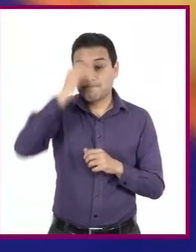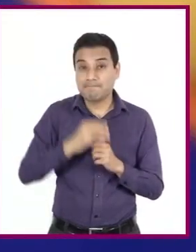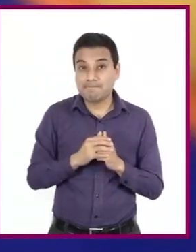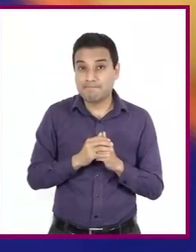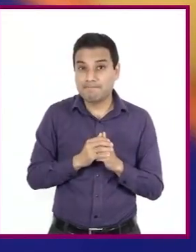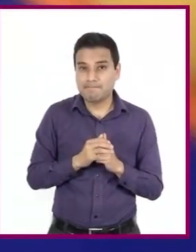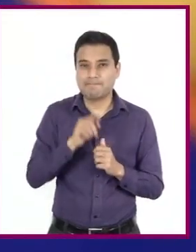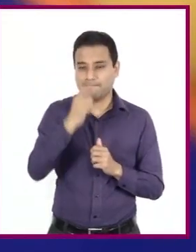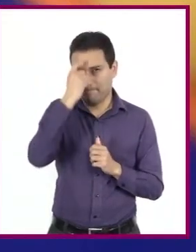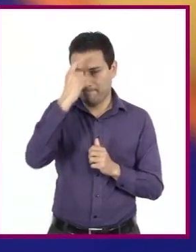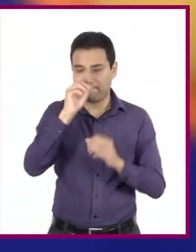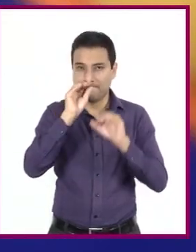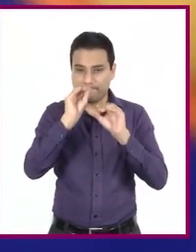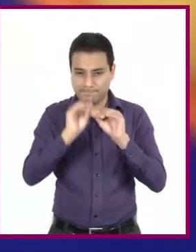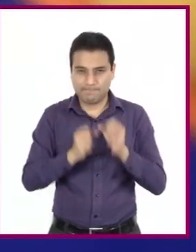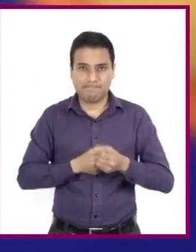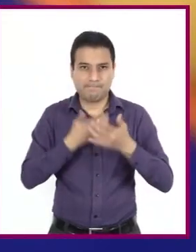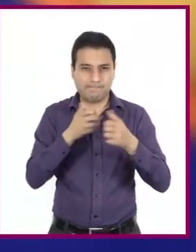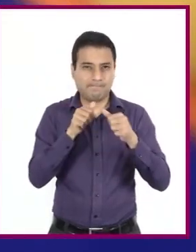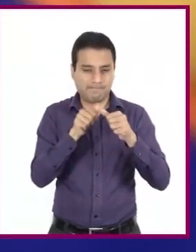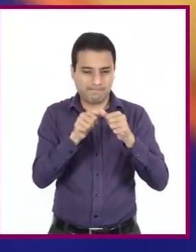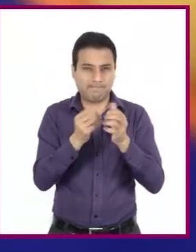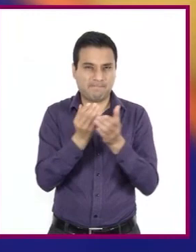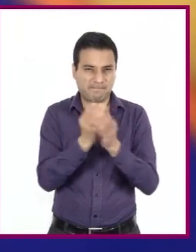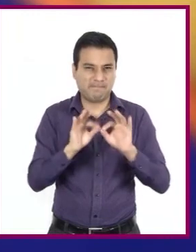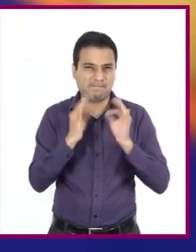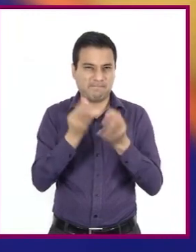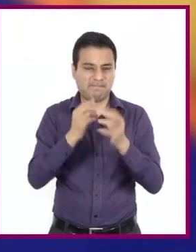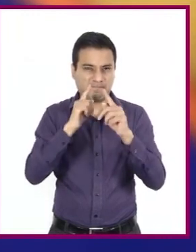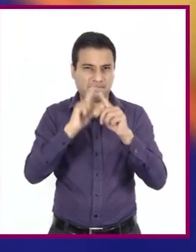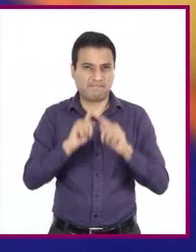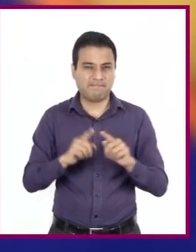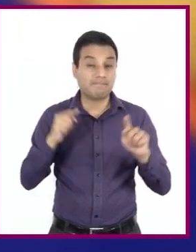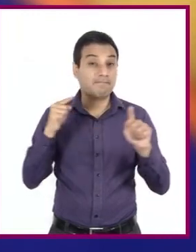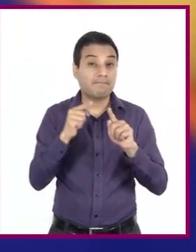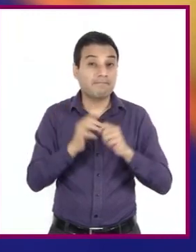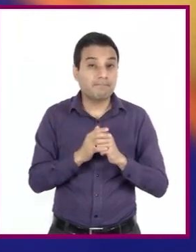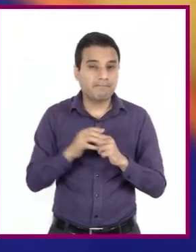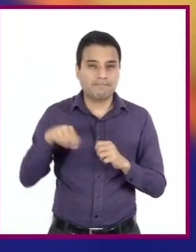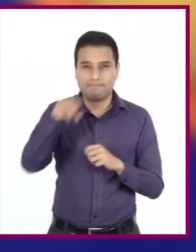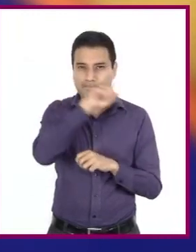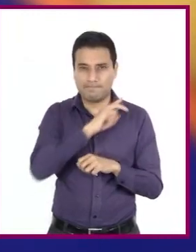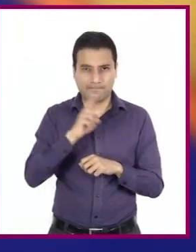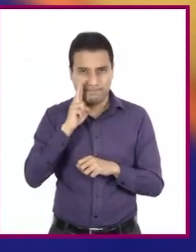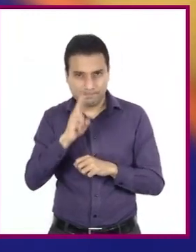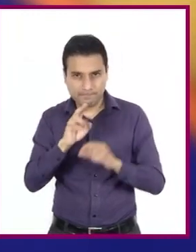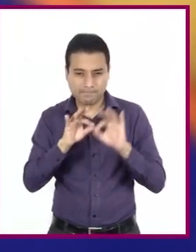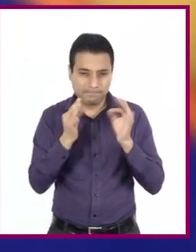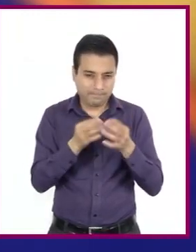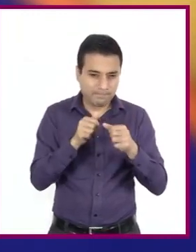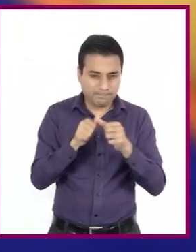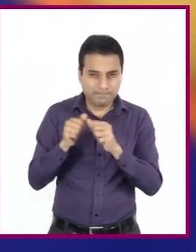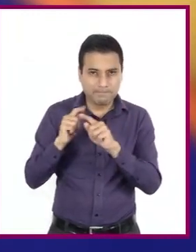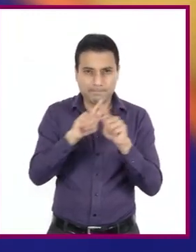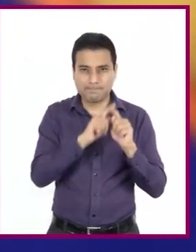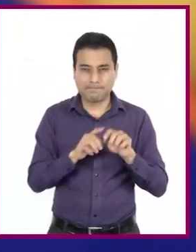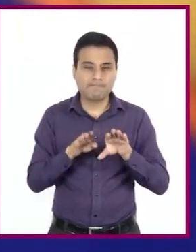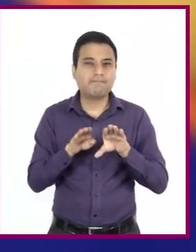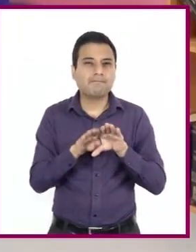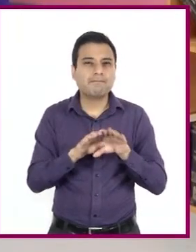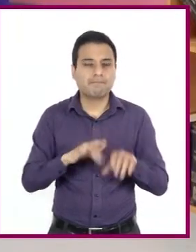crea textos poéticos con formas gráficas con el propósito de revisar efectos de variaciones de convenciones